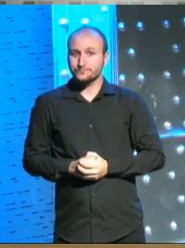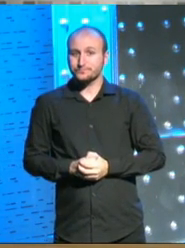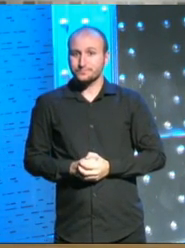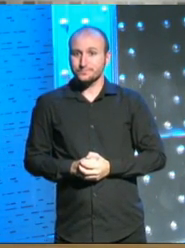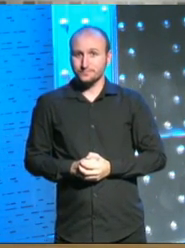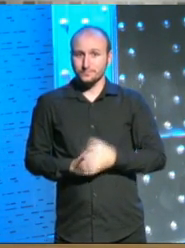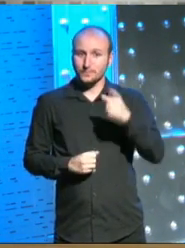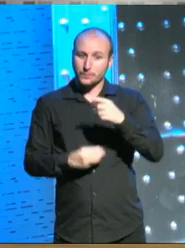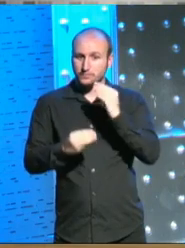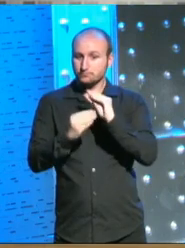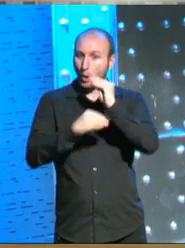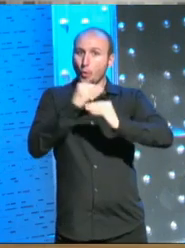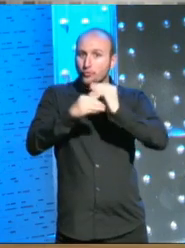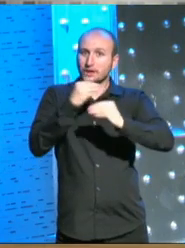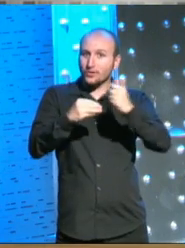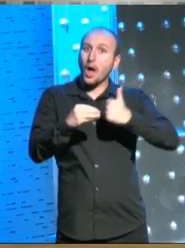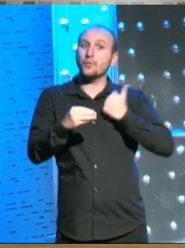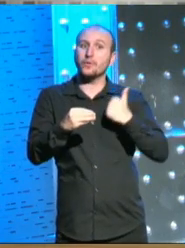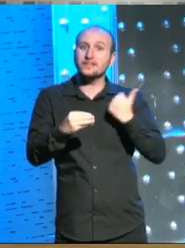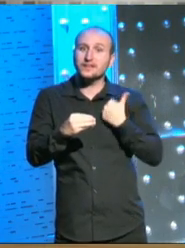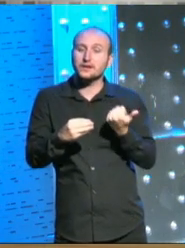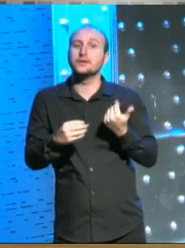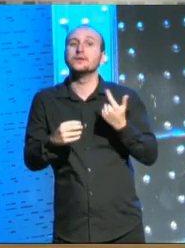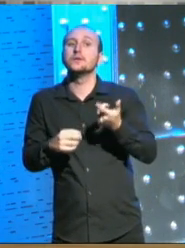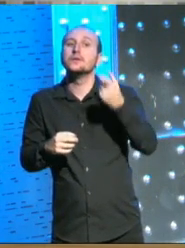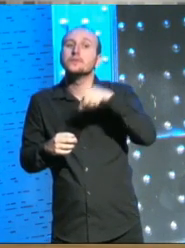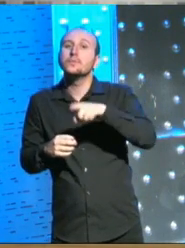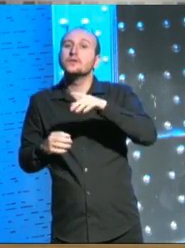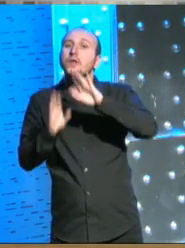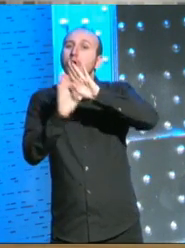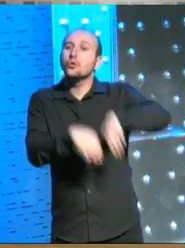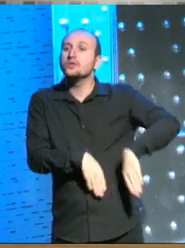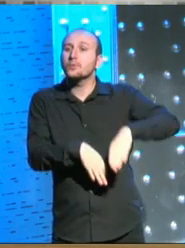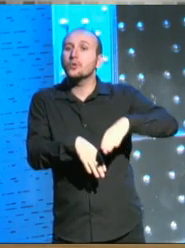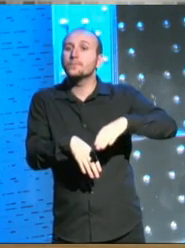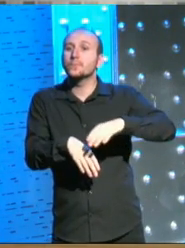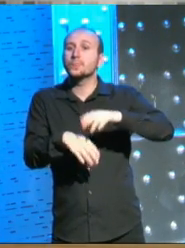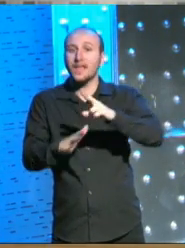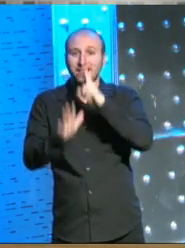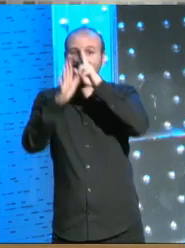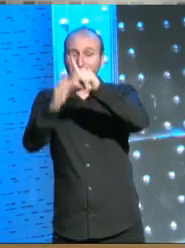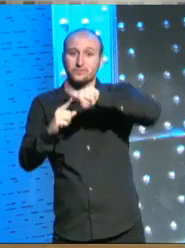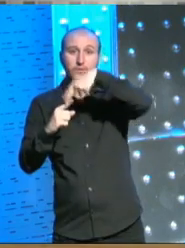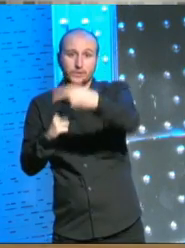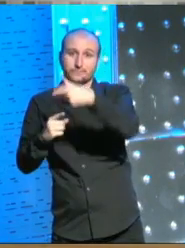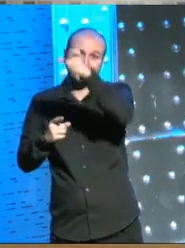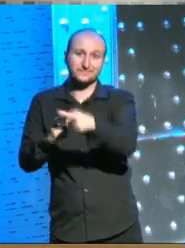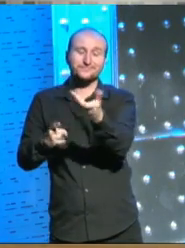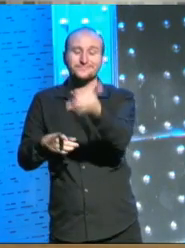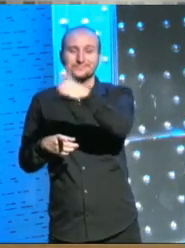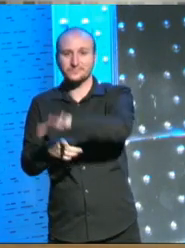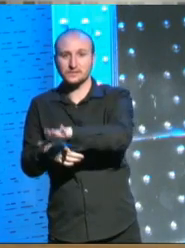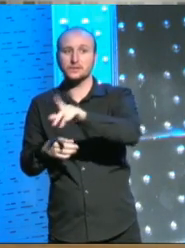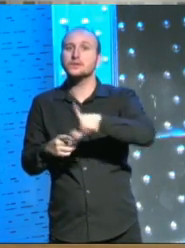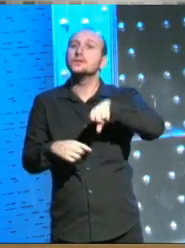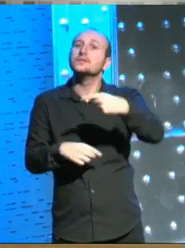Y lo utilizó. Y el último film que hace es el año 82 y muere 7 años después, ¿no? Por tanto,